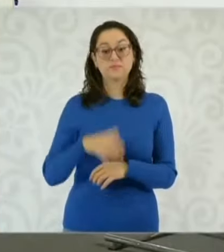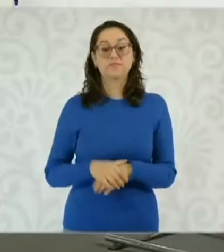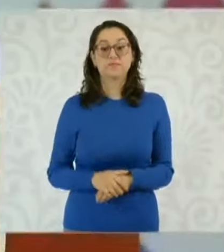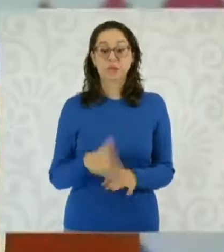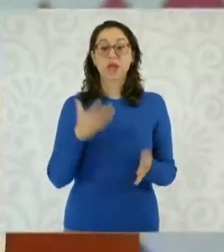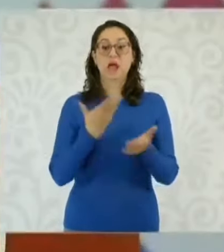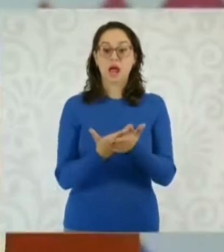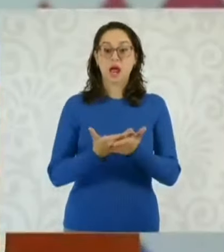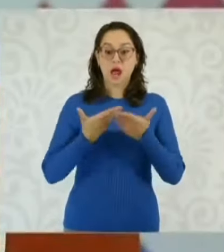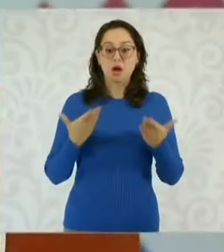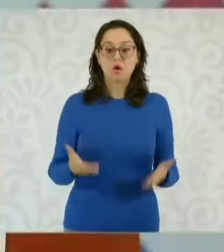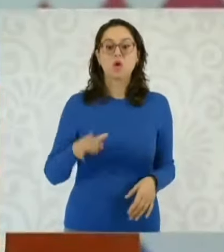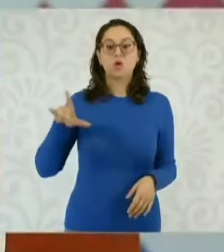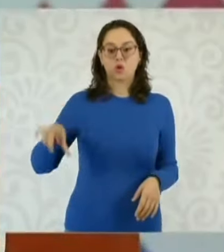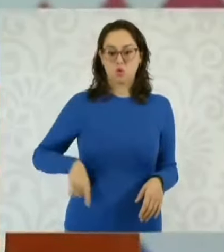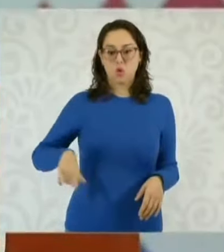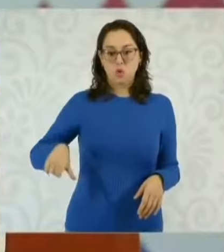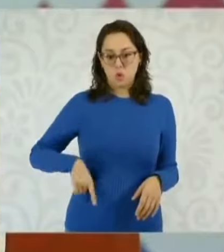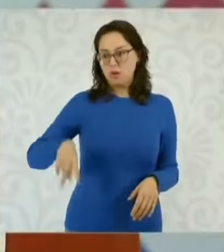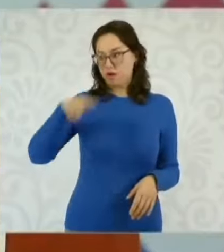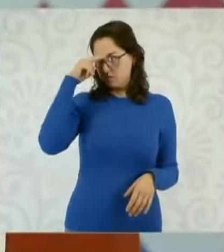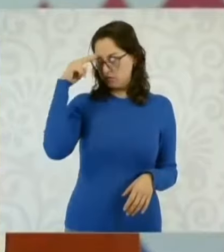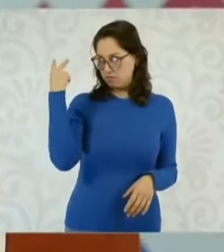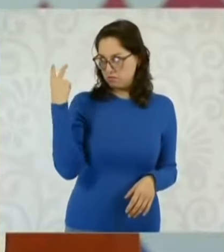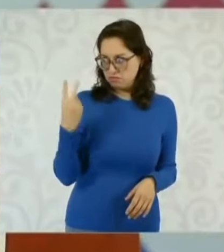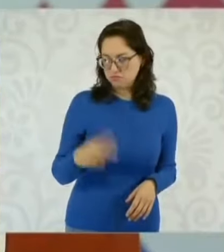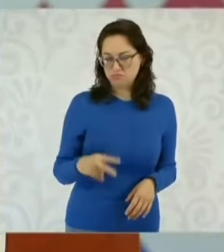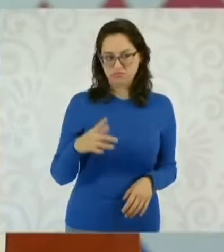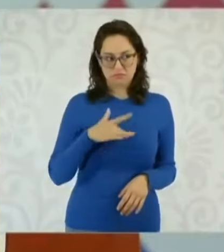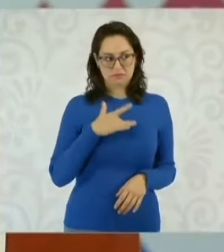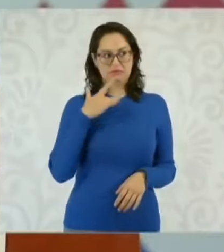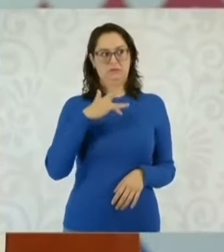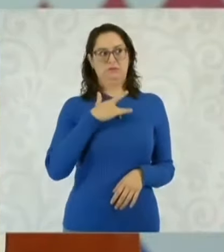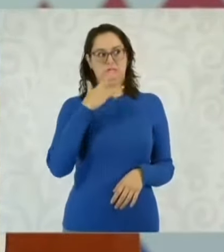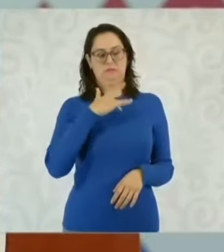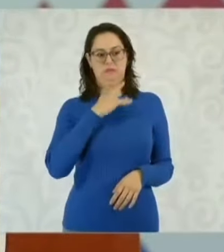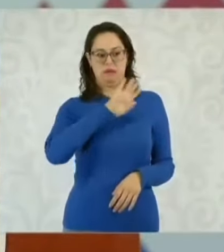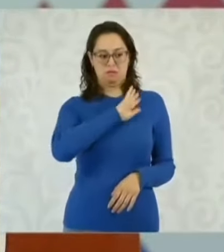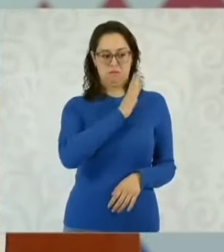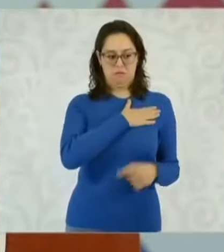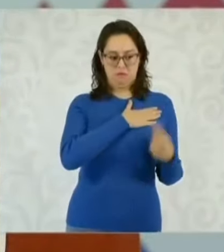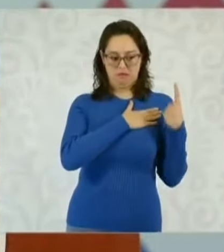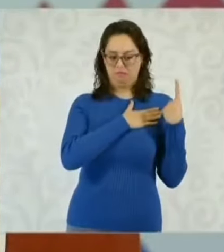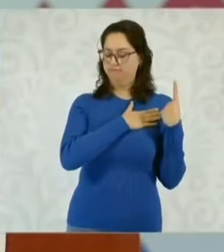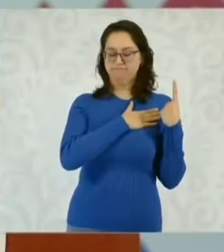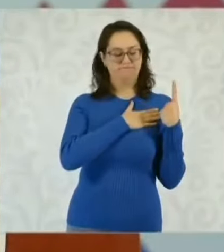reconoce el valor del plurilingüismo y todas las lenguas indígenas tienen el mismo estatus que el